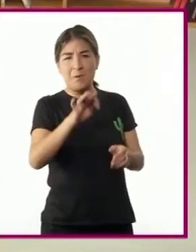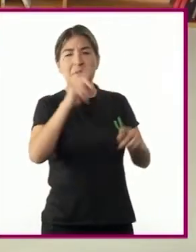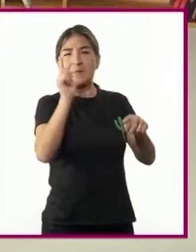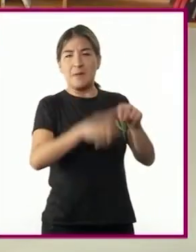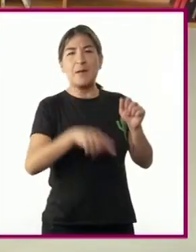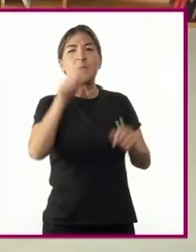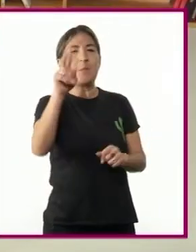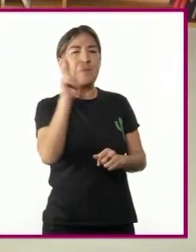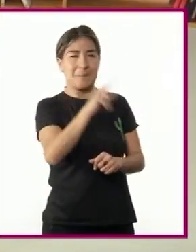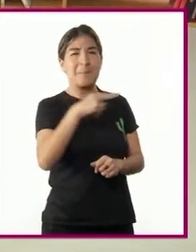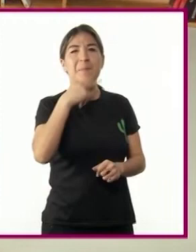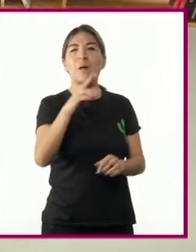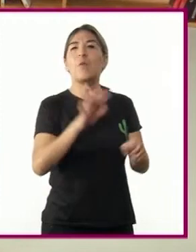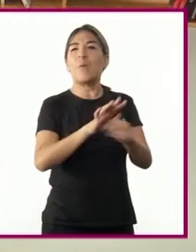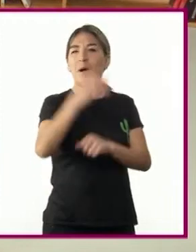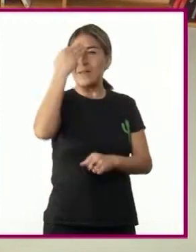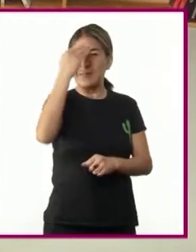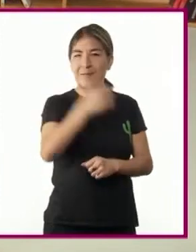tiempo están estos verbos.